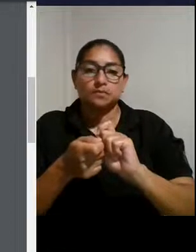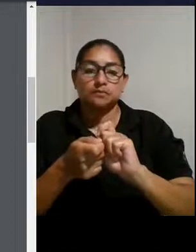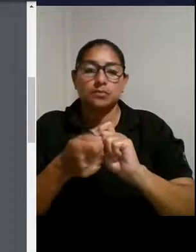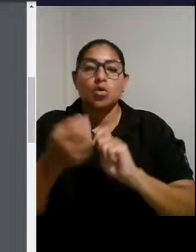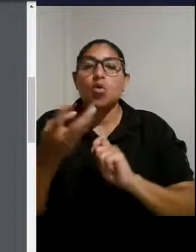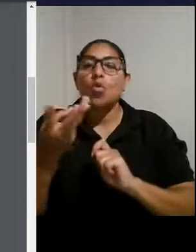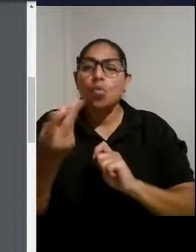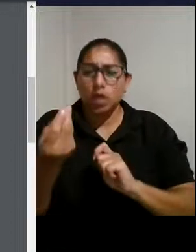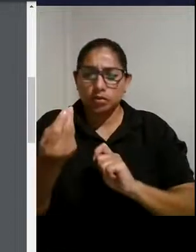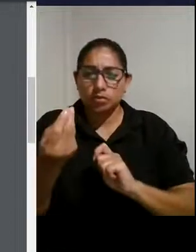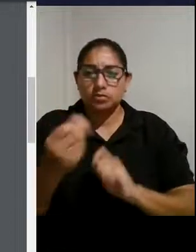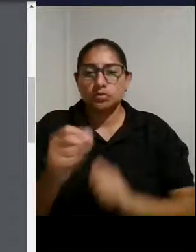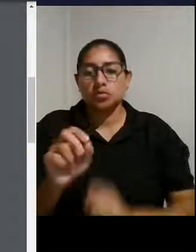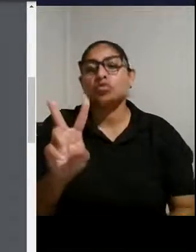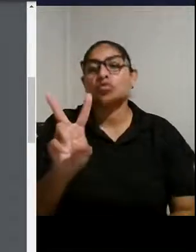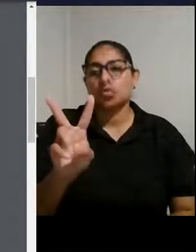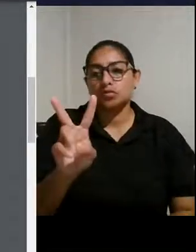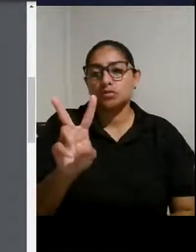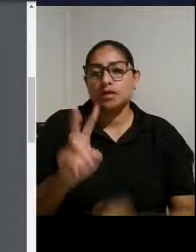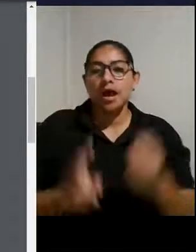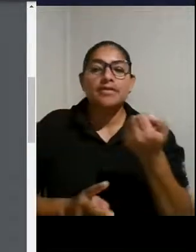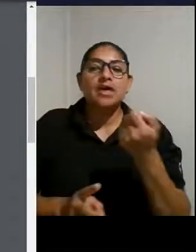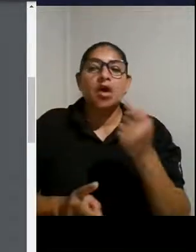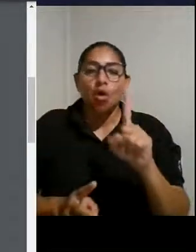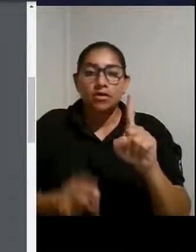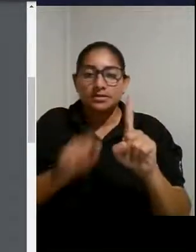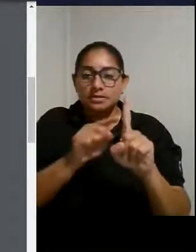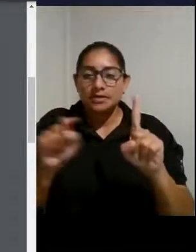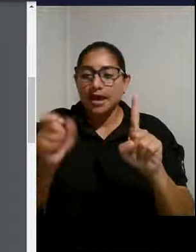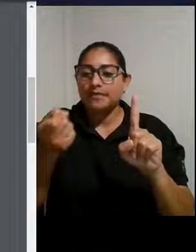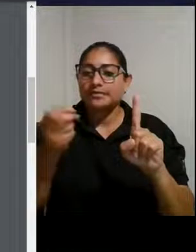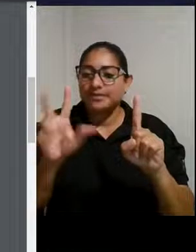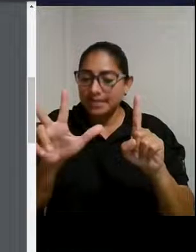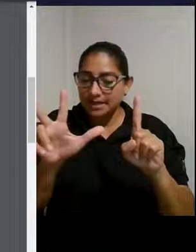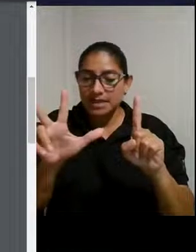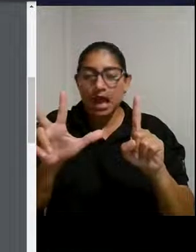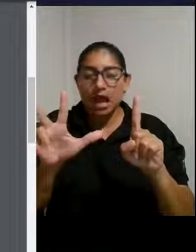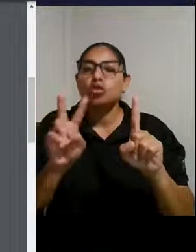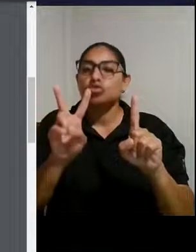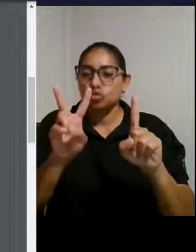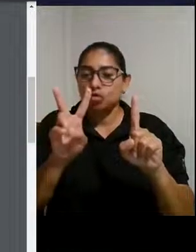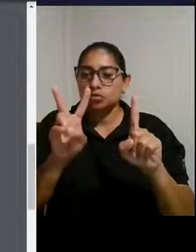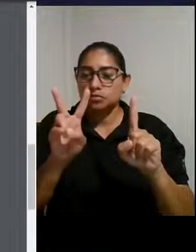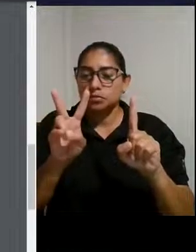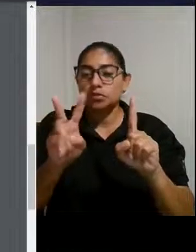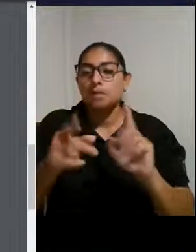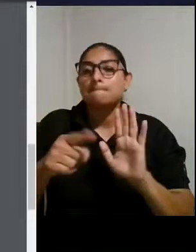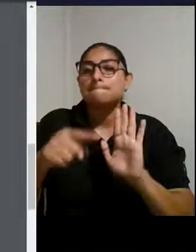ese cambio? De 2 unidades positivas, ¿verdad? Porque estamos pasando de 11 a 13.